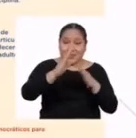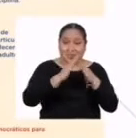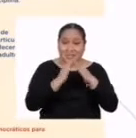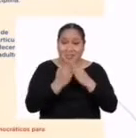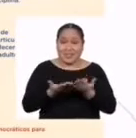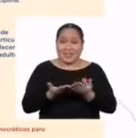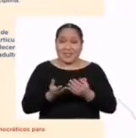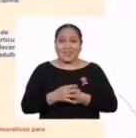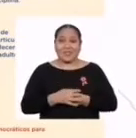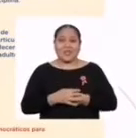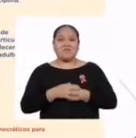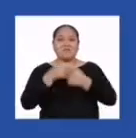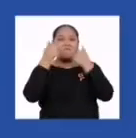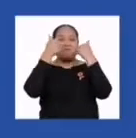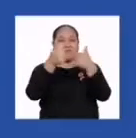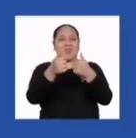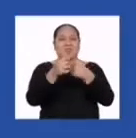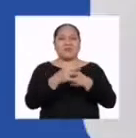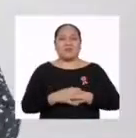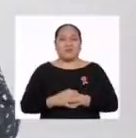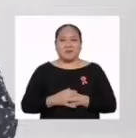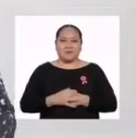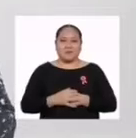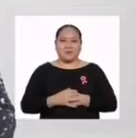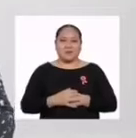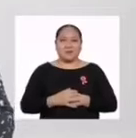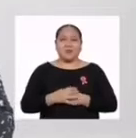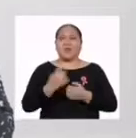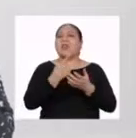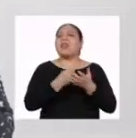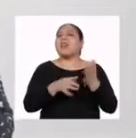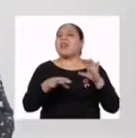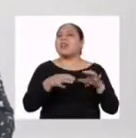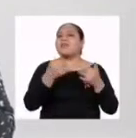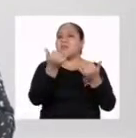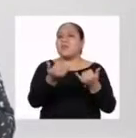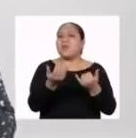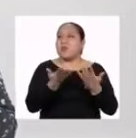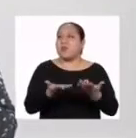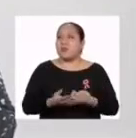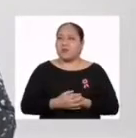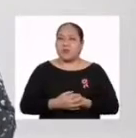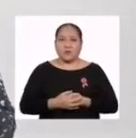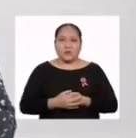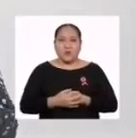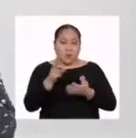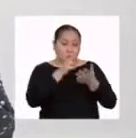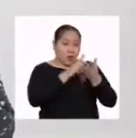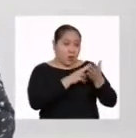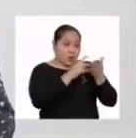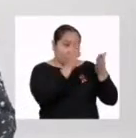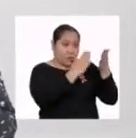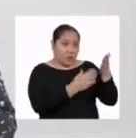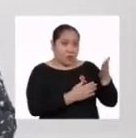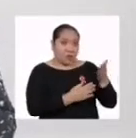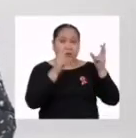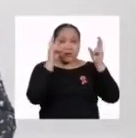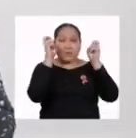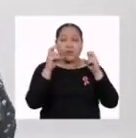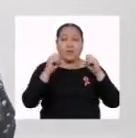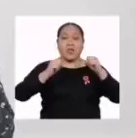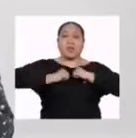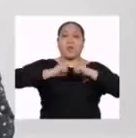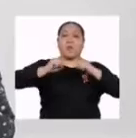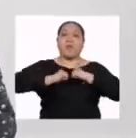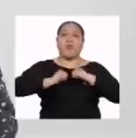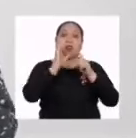casa? Muy bien. ¿Qué hemos hecho hoy entonces? Hemos leído un texto titulado